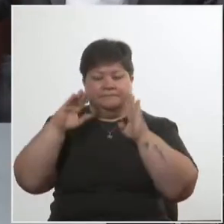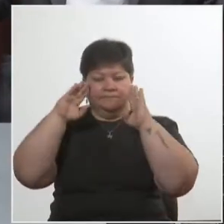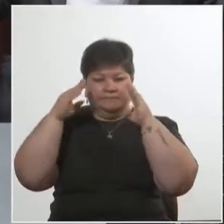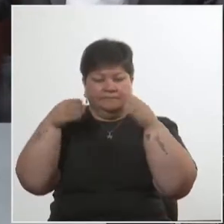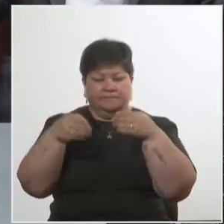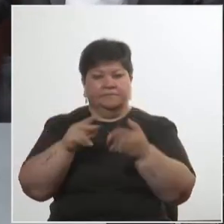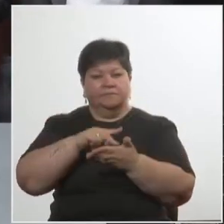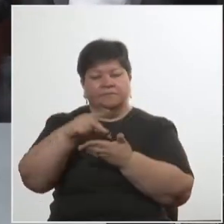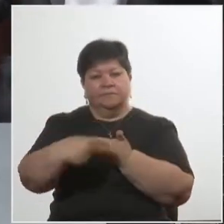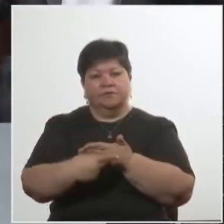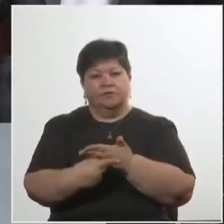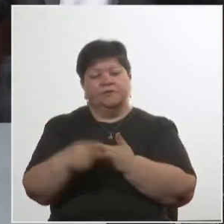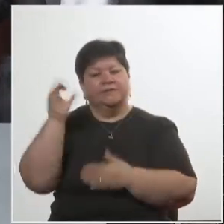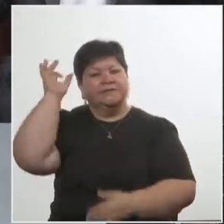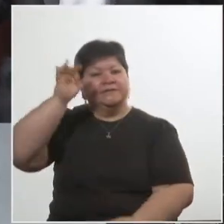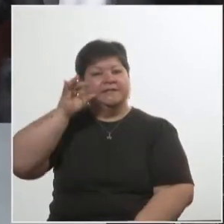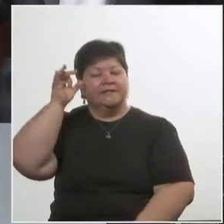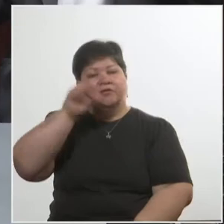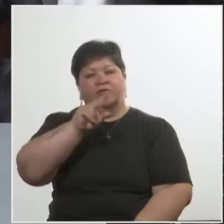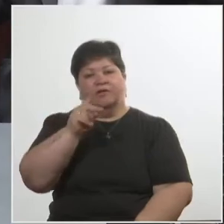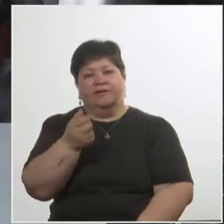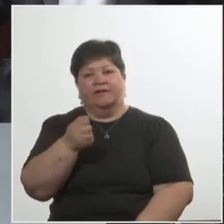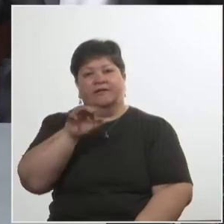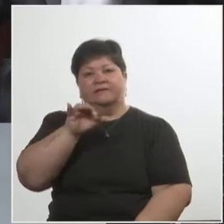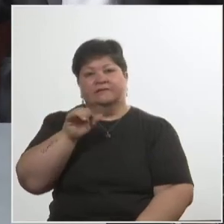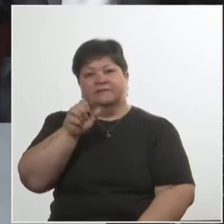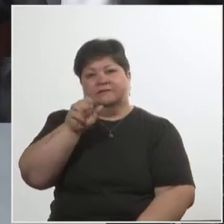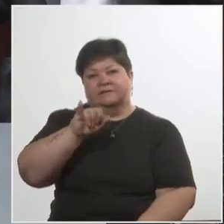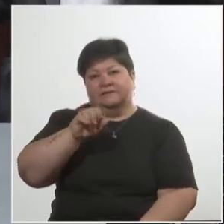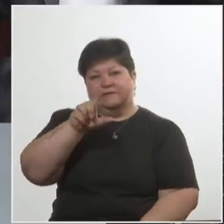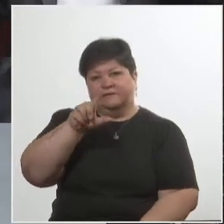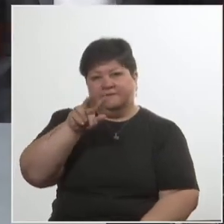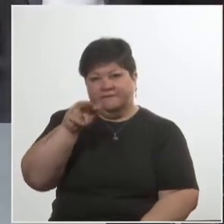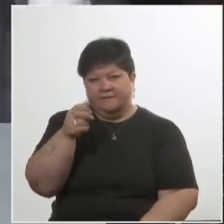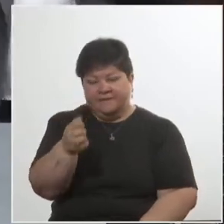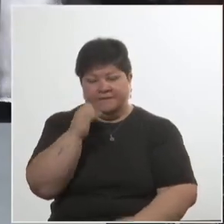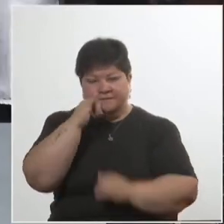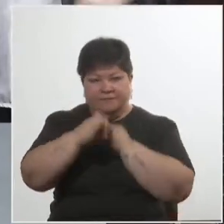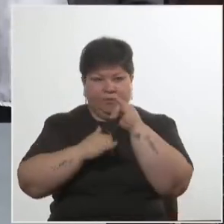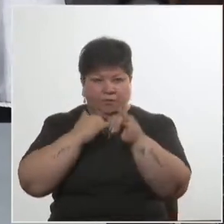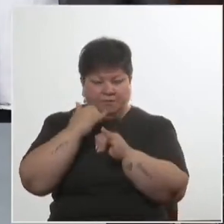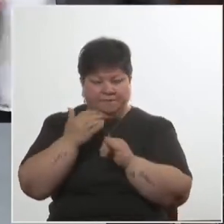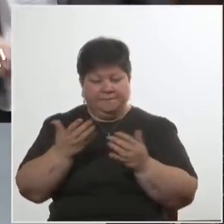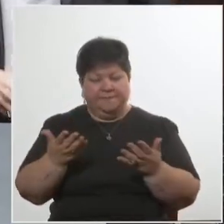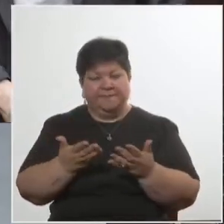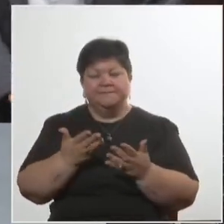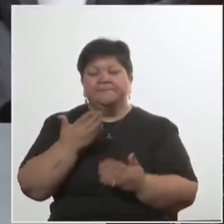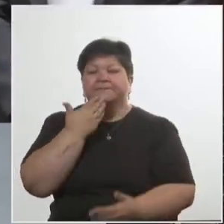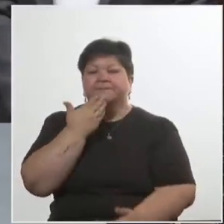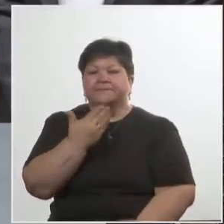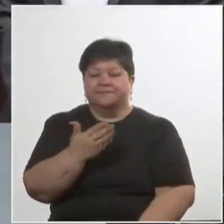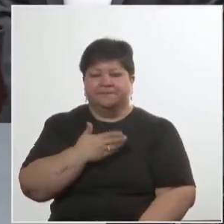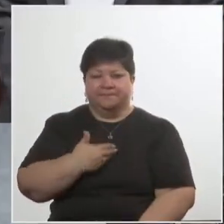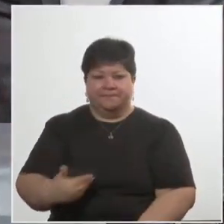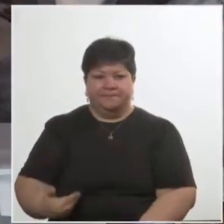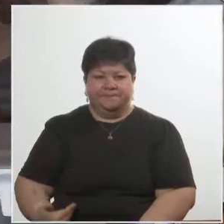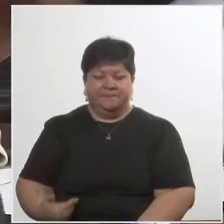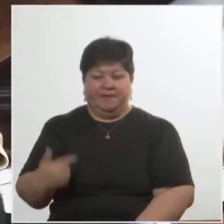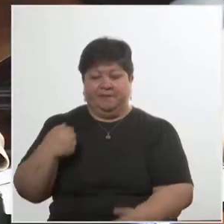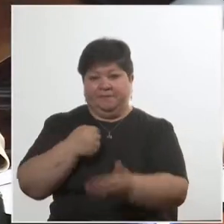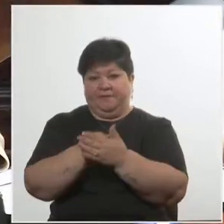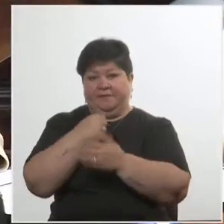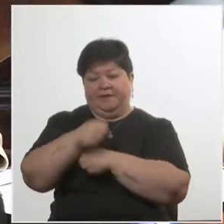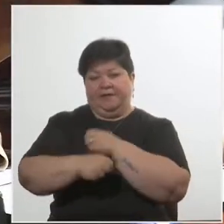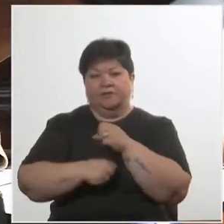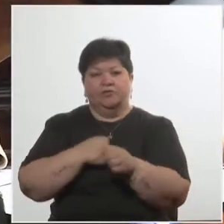proyecto tiene la palabra el senador da Silva para su informe Gracias presidenta este fin de año